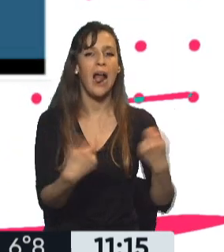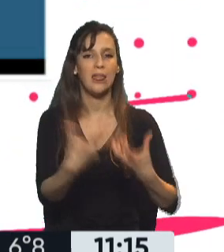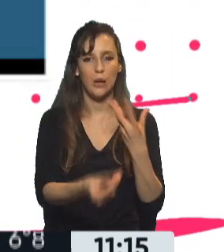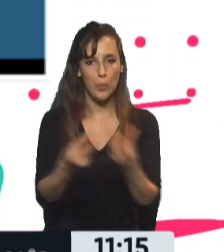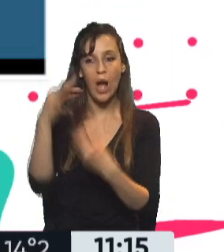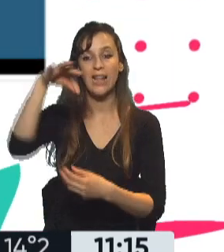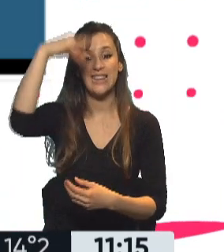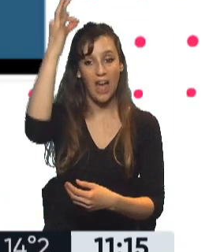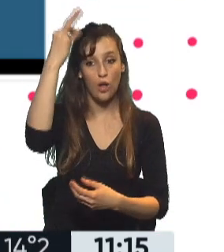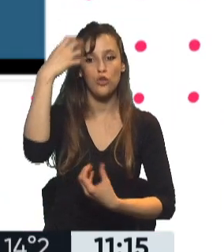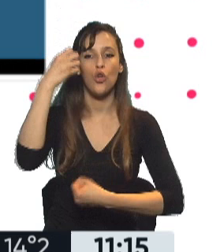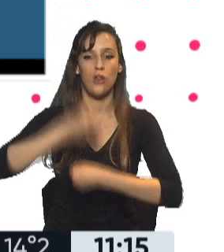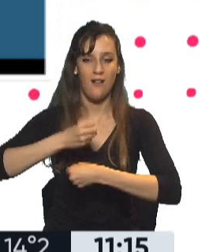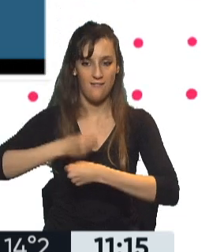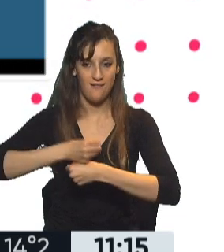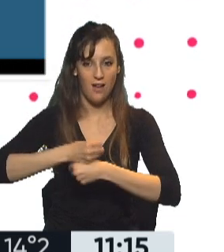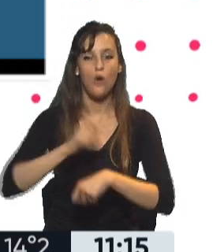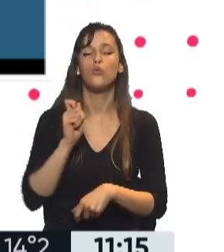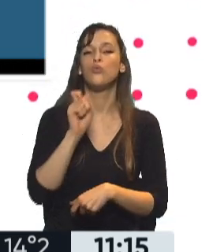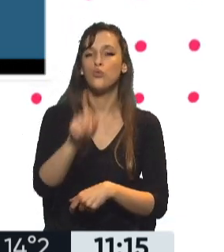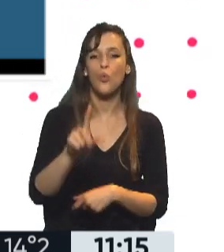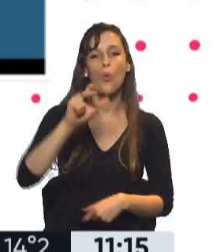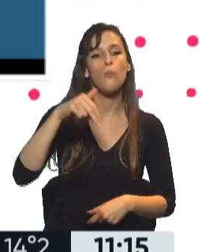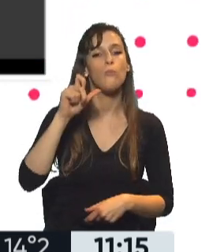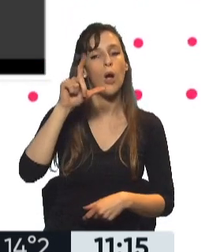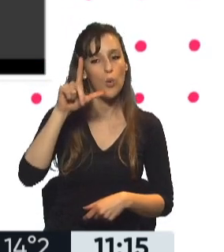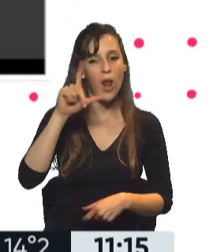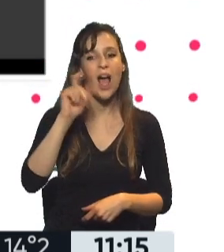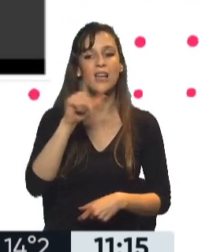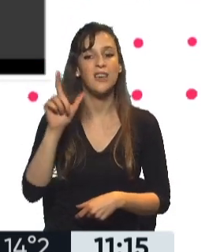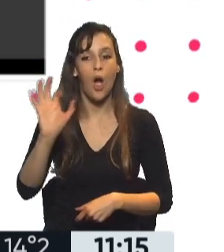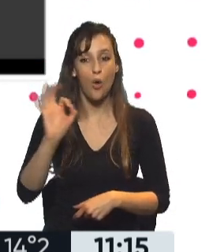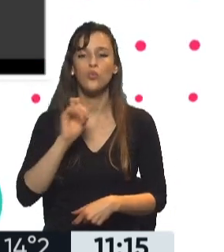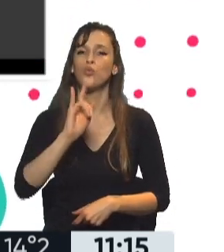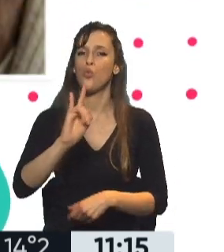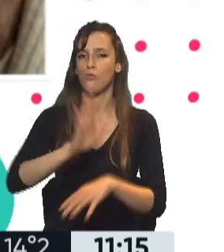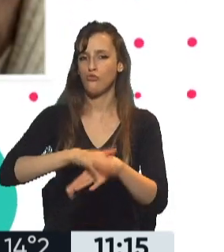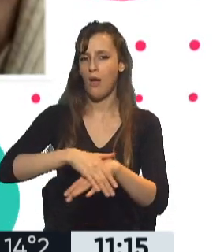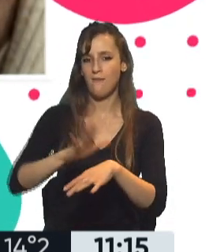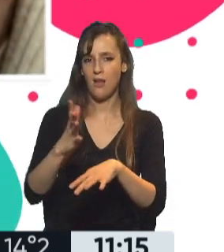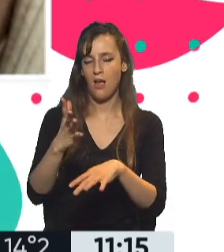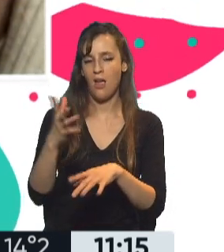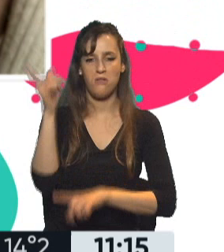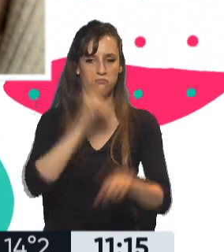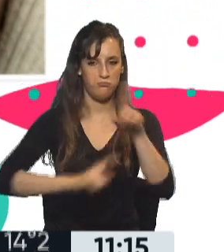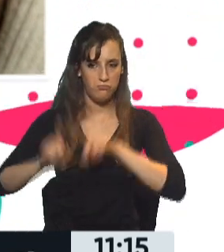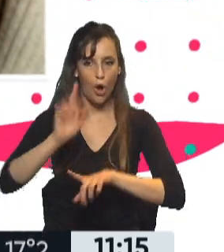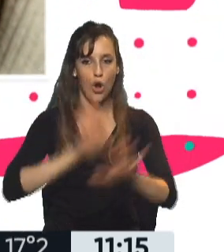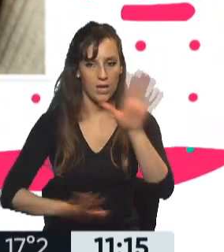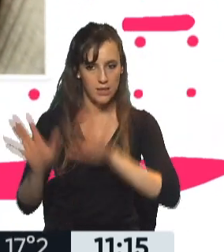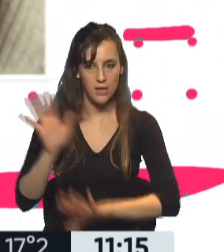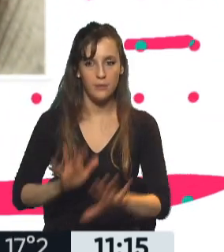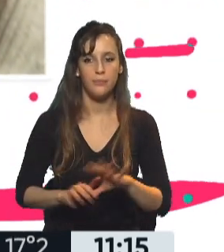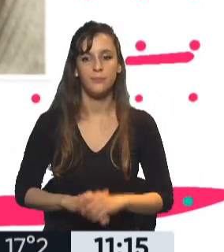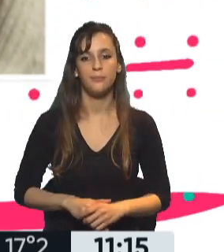general que conduce Manuel Callao. Qué grande, me convocan, junto con otros, obviamente, donde